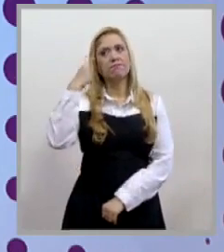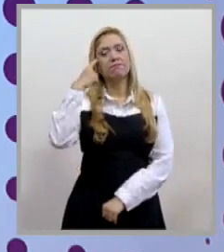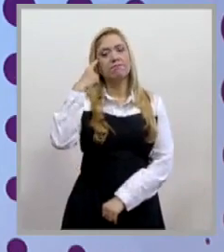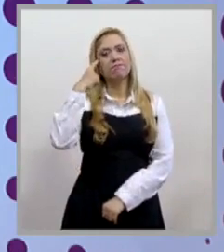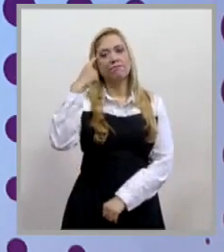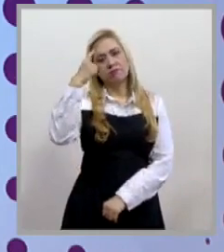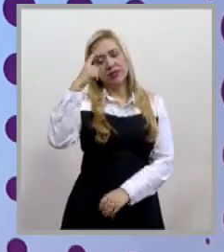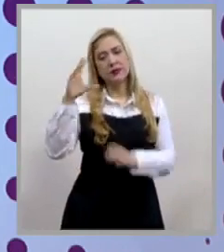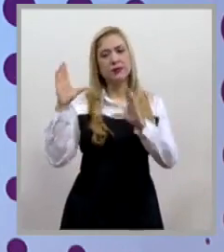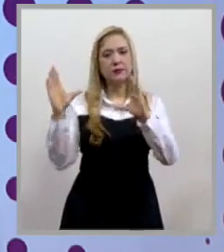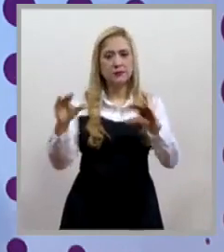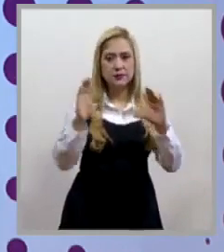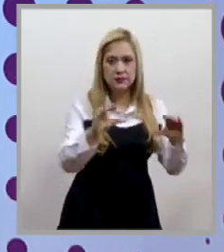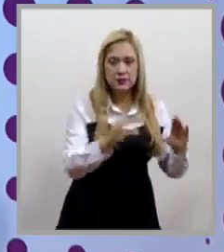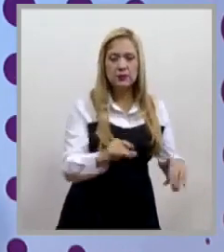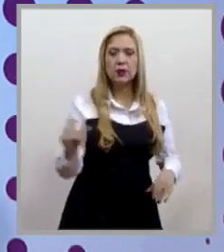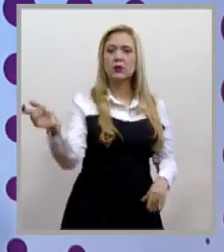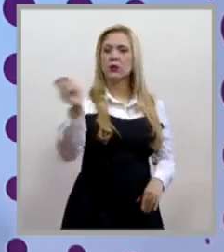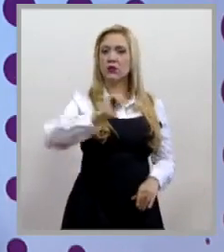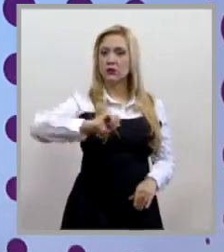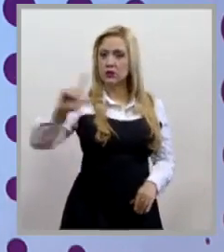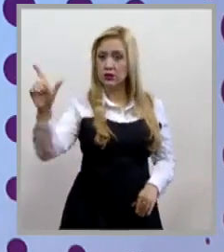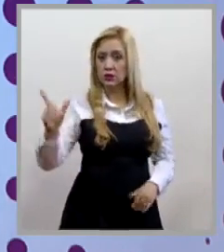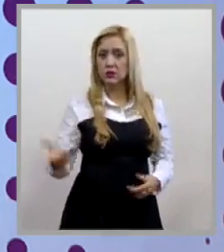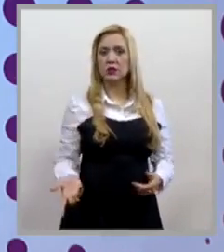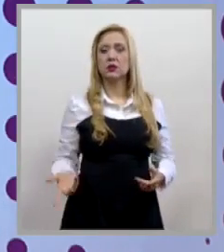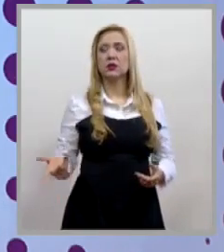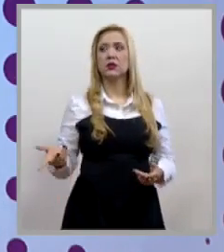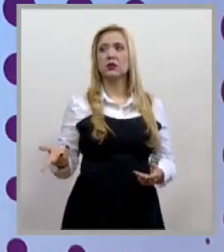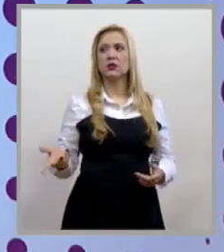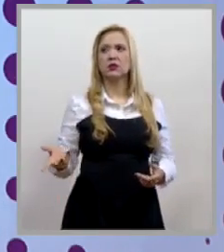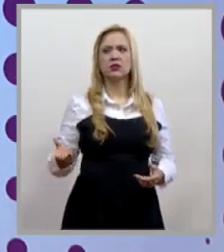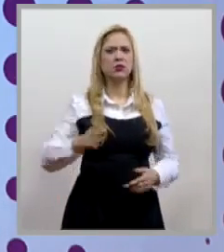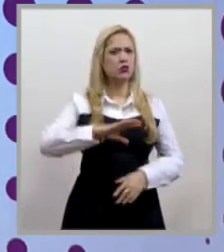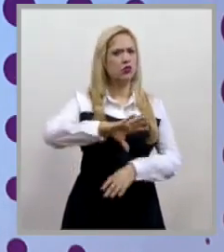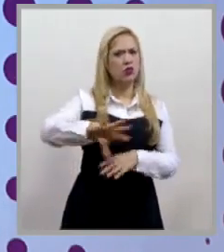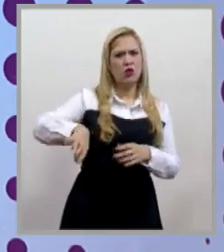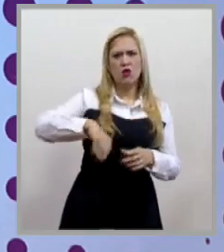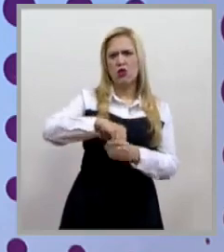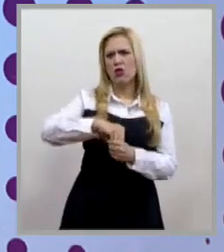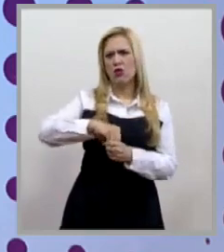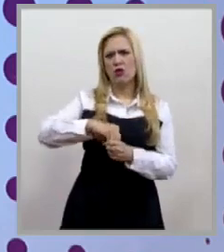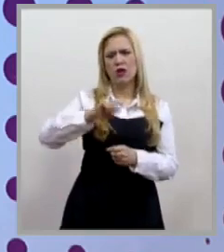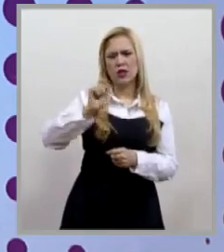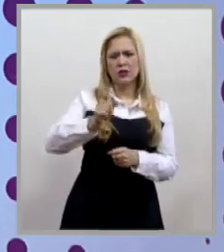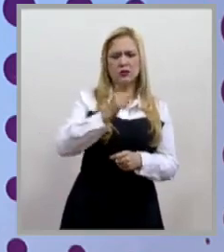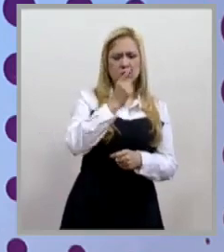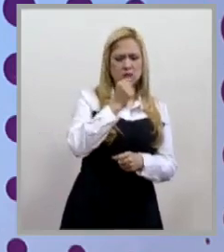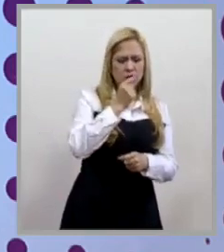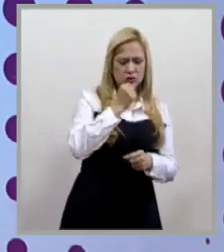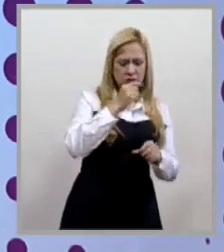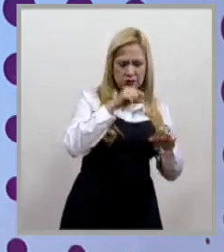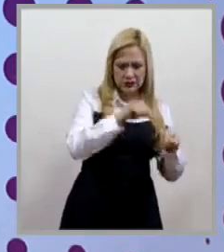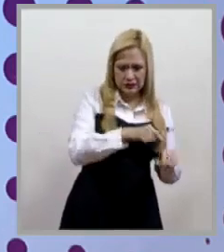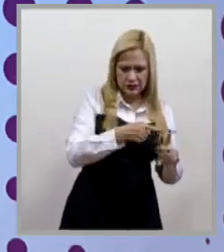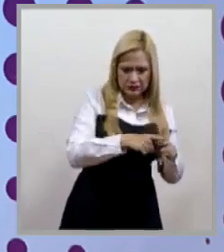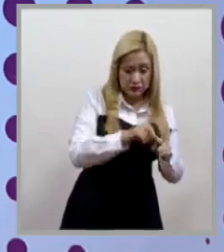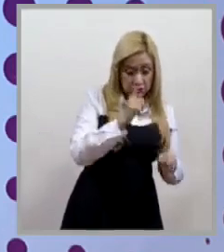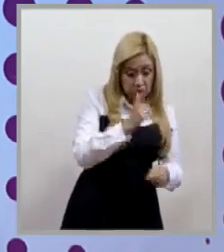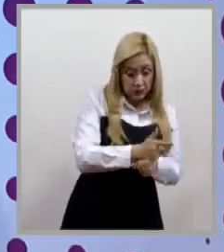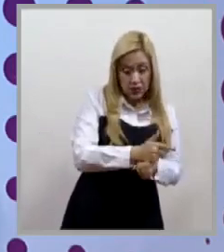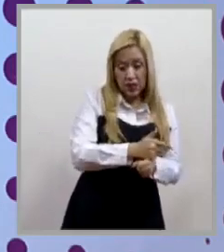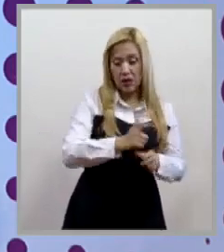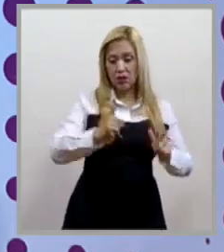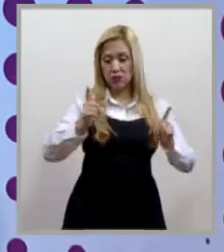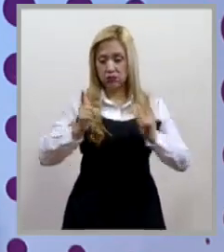de capacitación y profesionalización en todos los niveles de la actuación, tanto de procuración de justicia